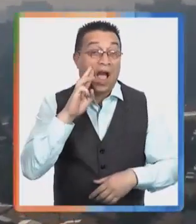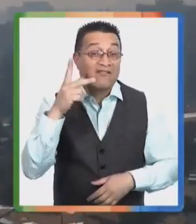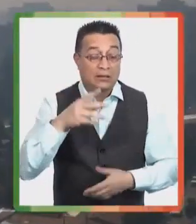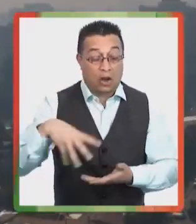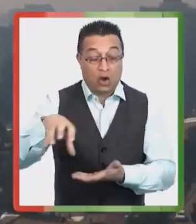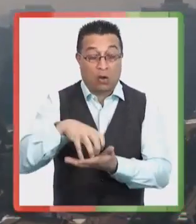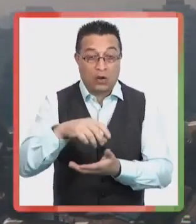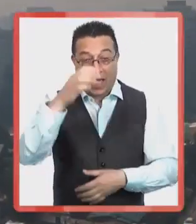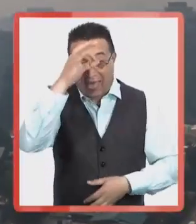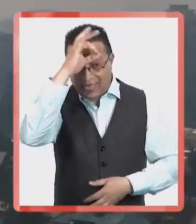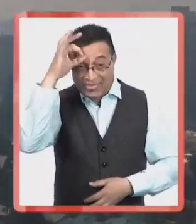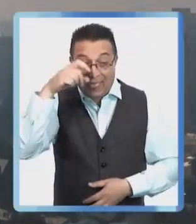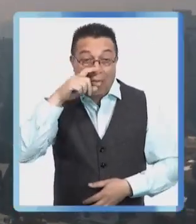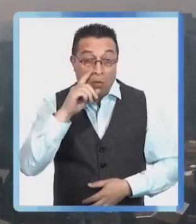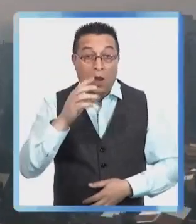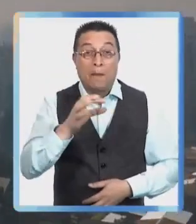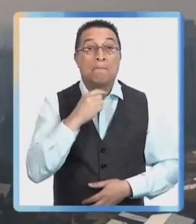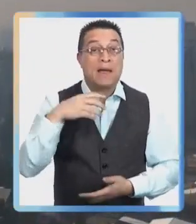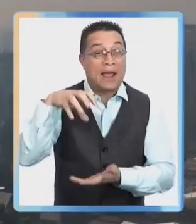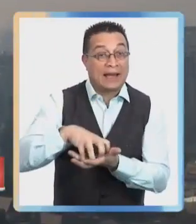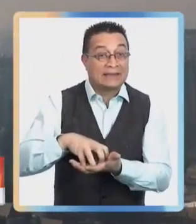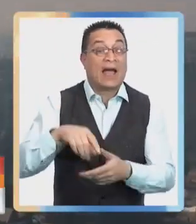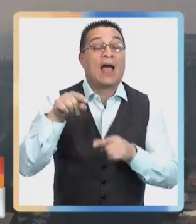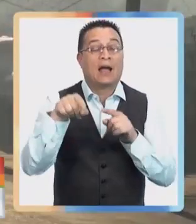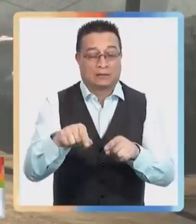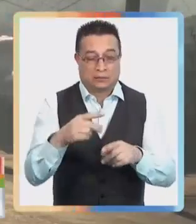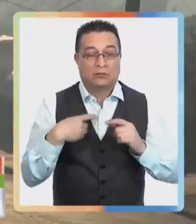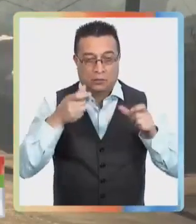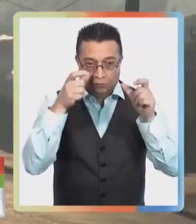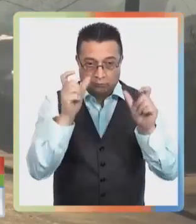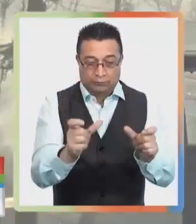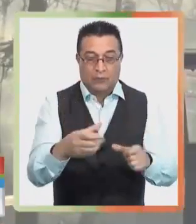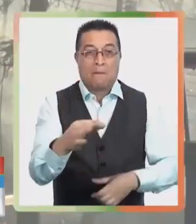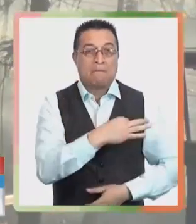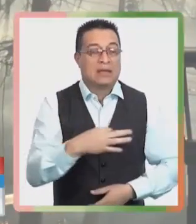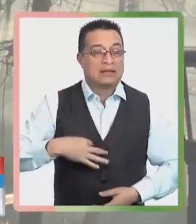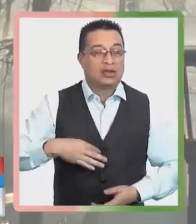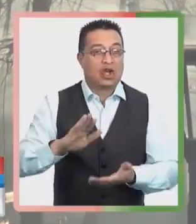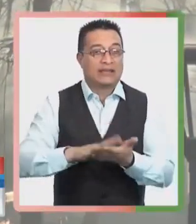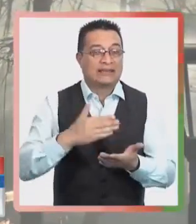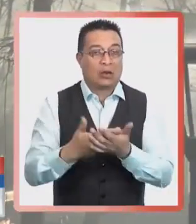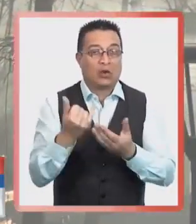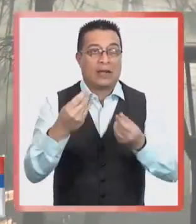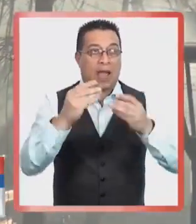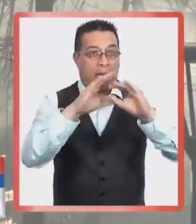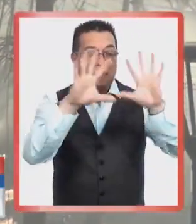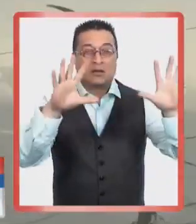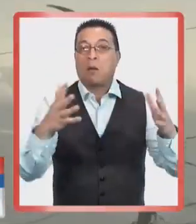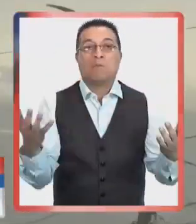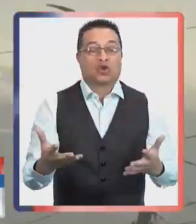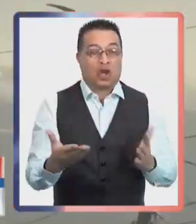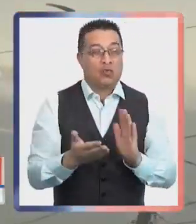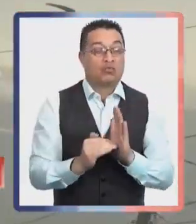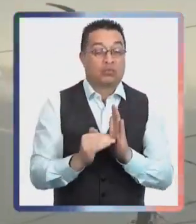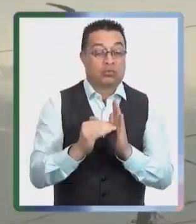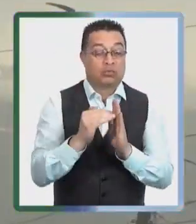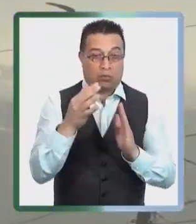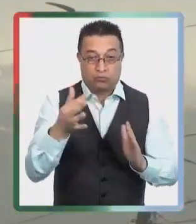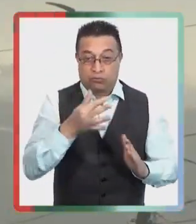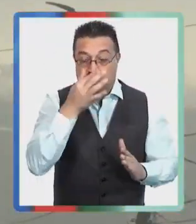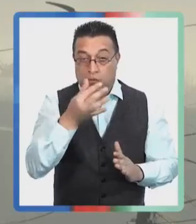desde abril las comunas de temuco y padre las casas están sujetas a la fiscalización del ministerio de salud y de medio ambiente producto